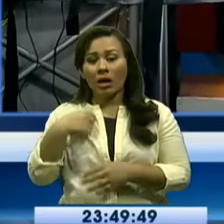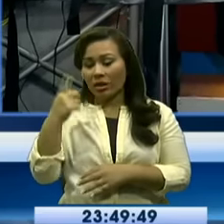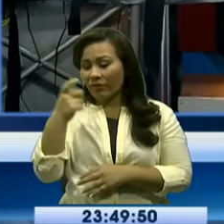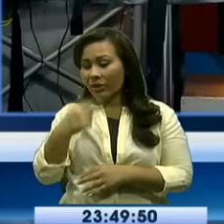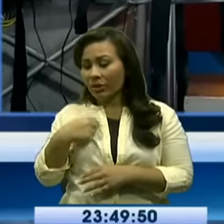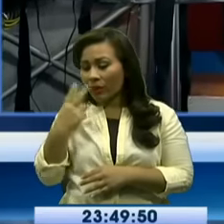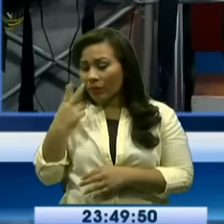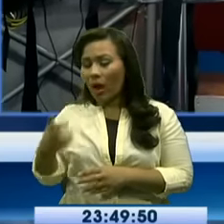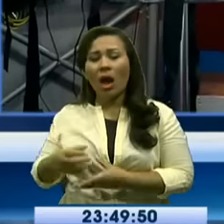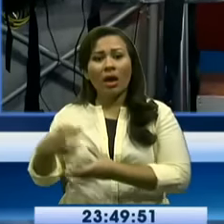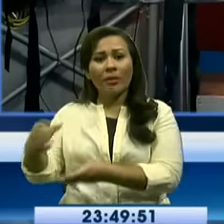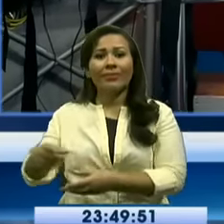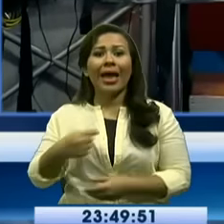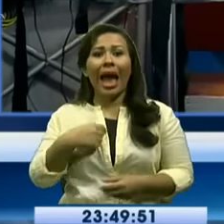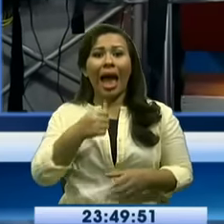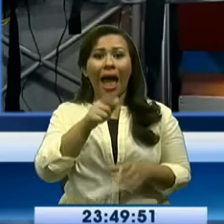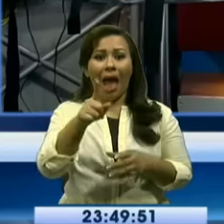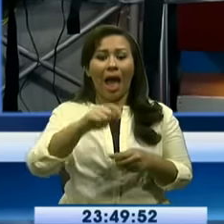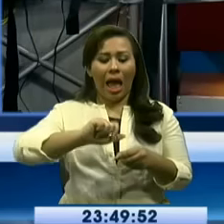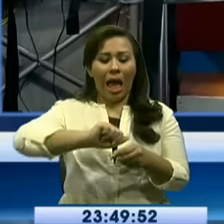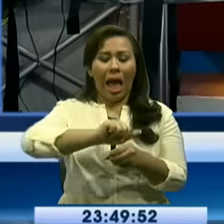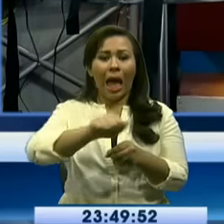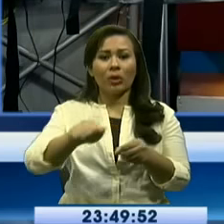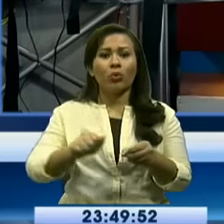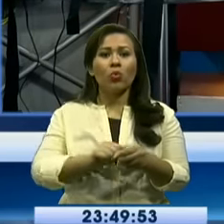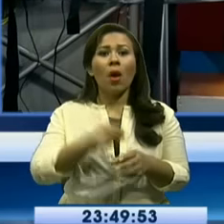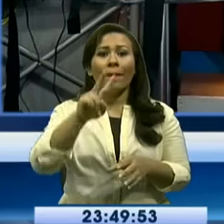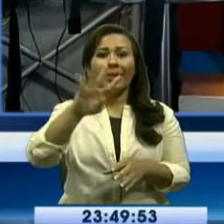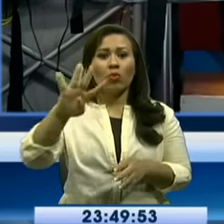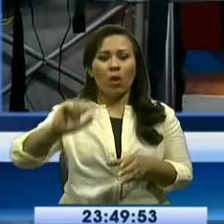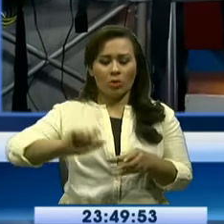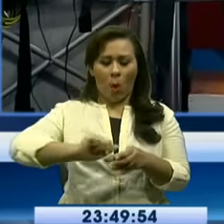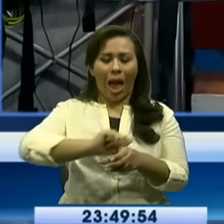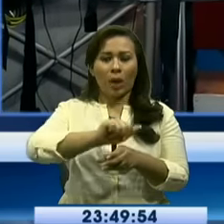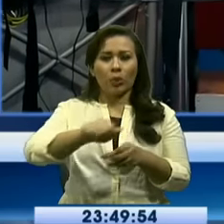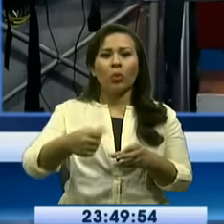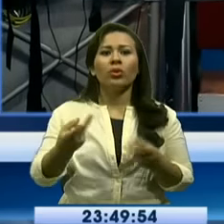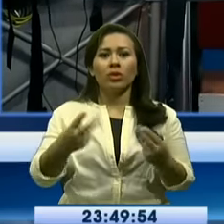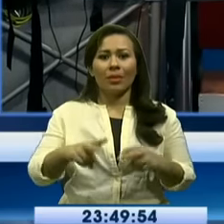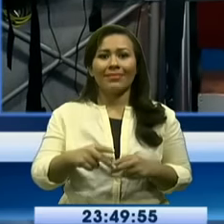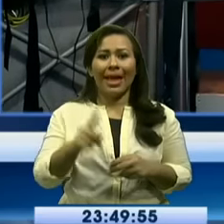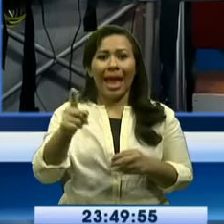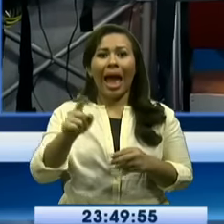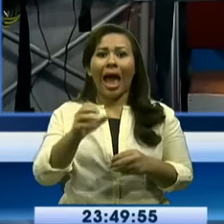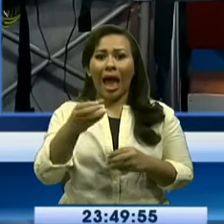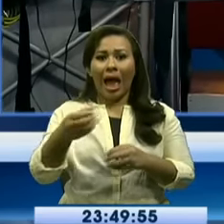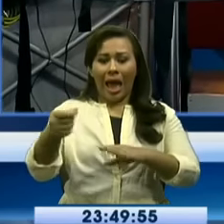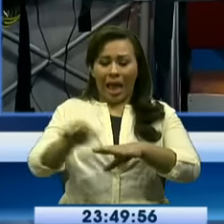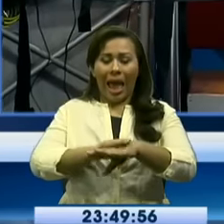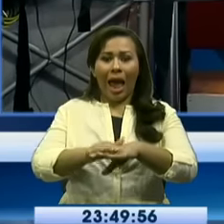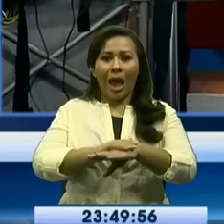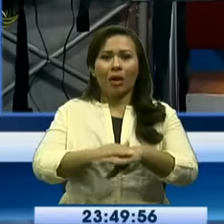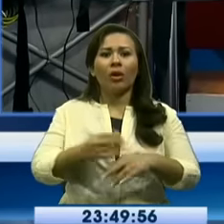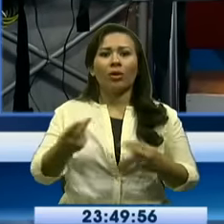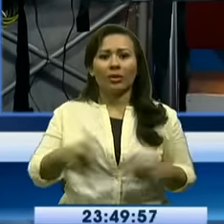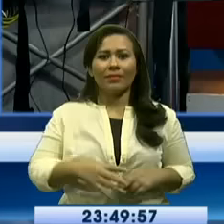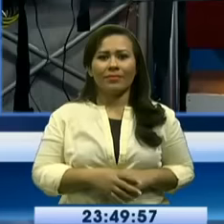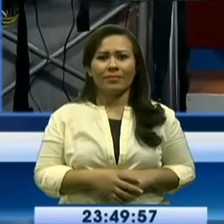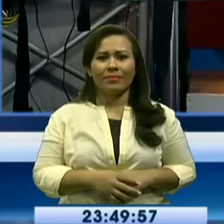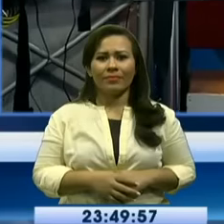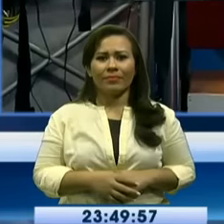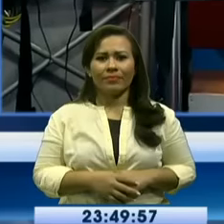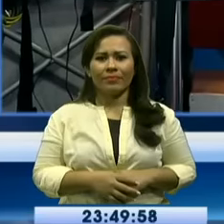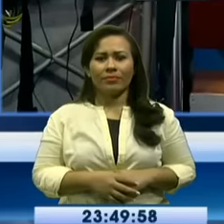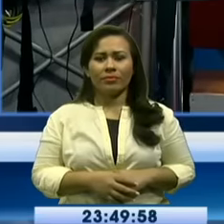Cargo latas de atunes, ya. 24 latas de atunes, cargo principalmente alcohol, que alcohol. Cargo una docena de alcohol. Inclusive dice,